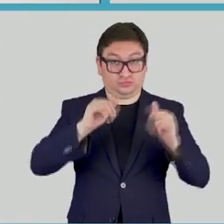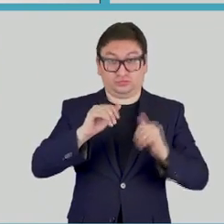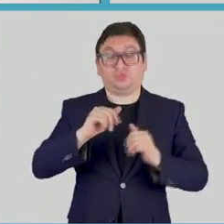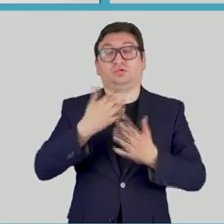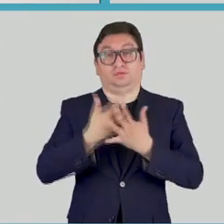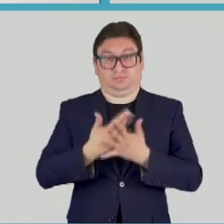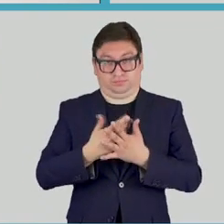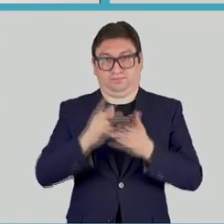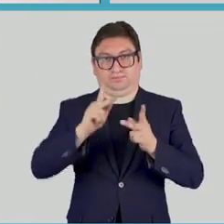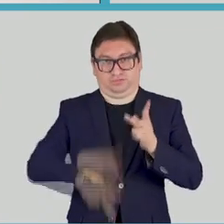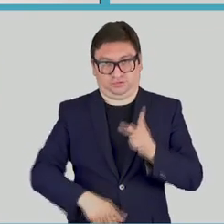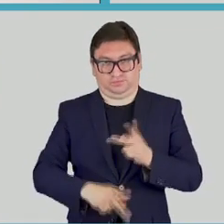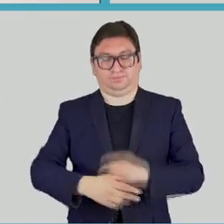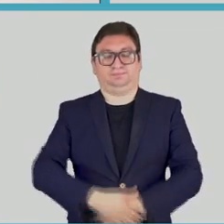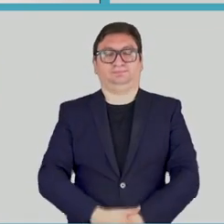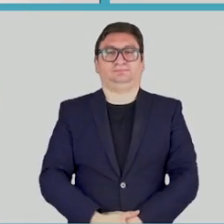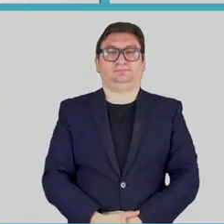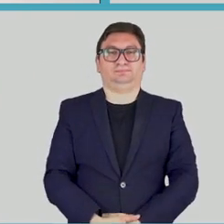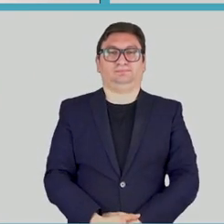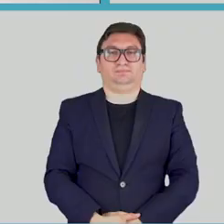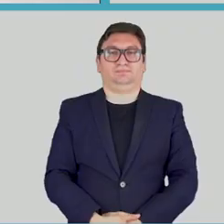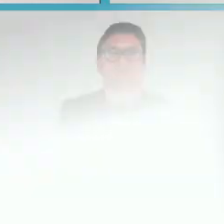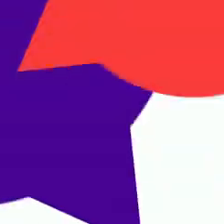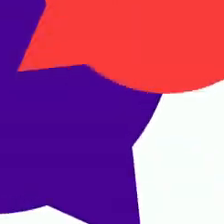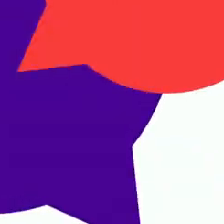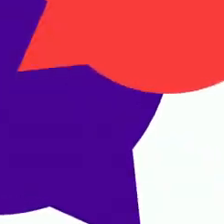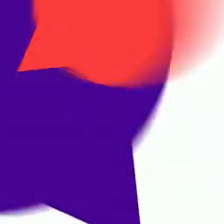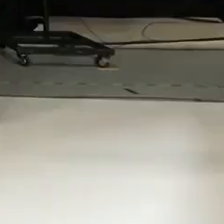vaya tenemos que hacer un corte